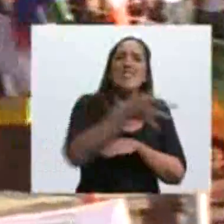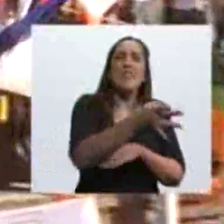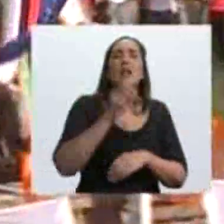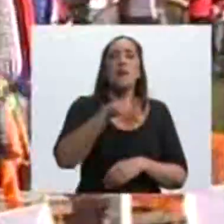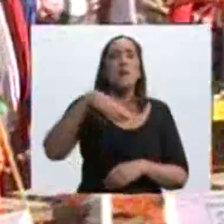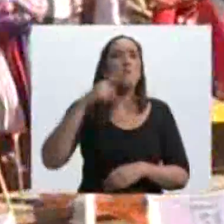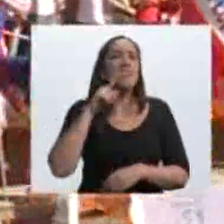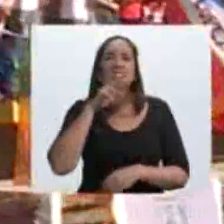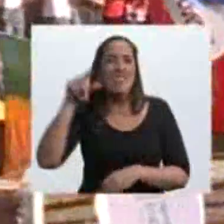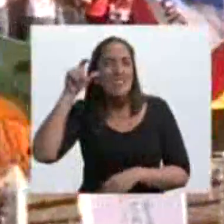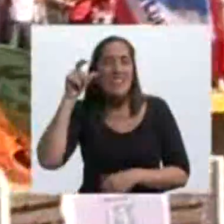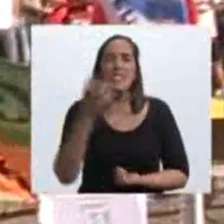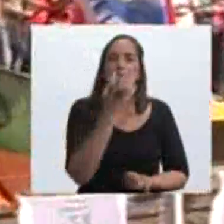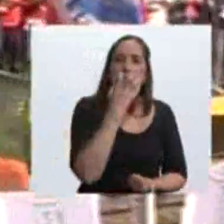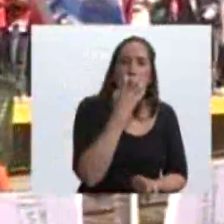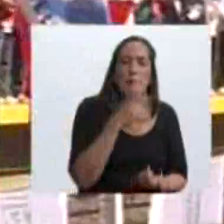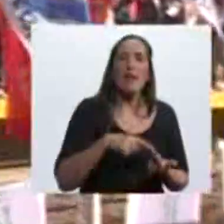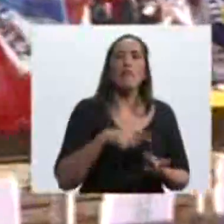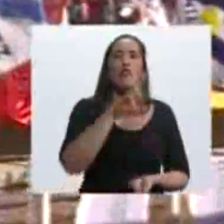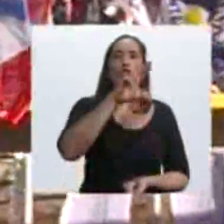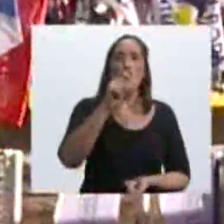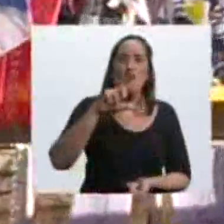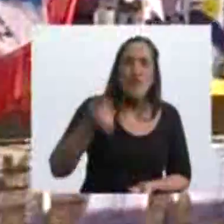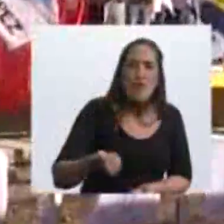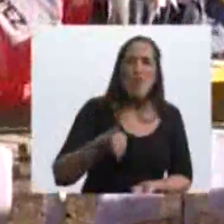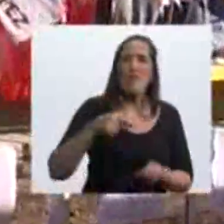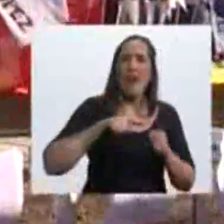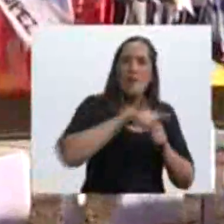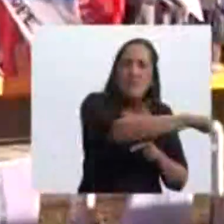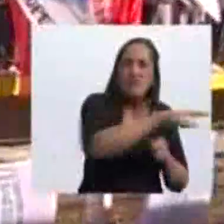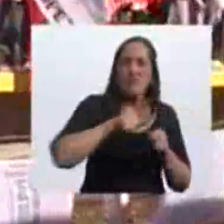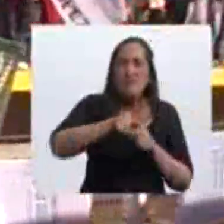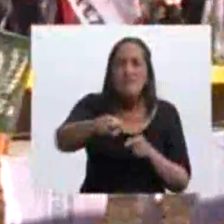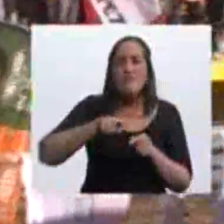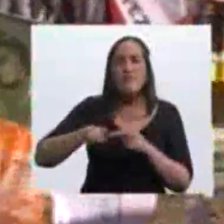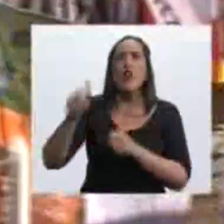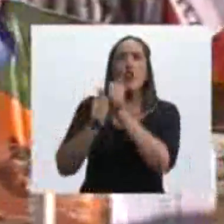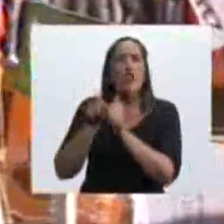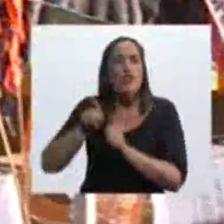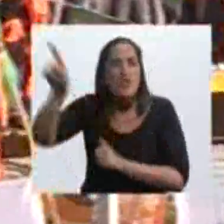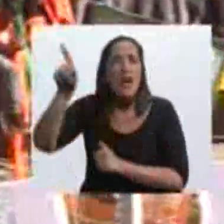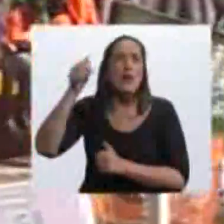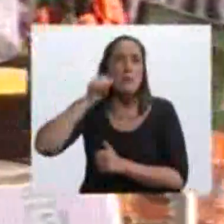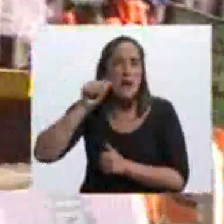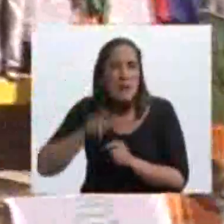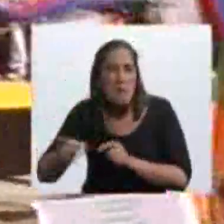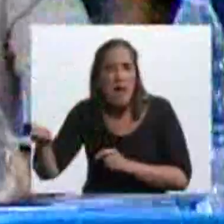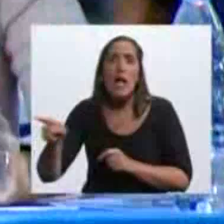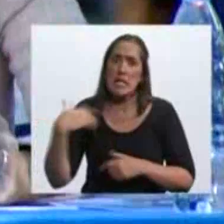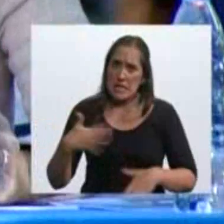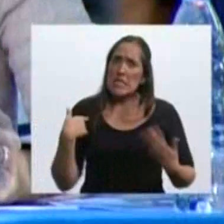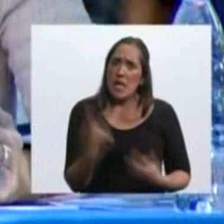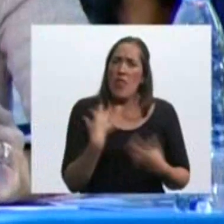Mitre, en el Sarmiento, en el General Roca, en los que van a Rosario, en los que van a Mar del Plata, con un gran